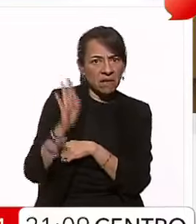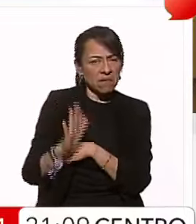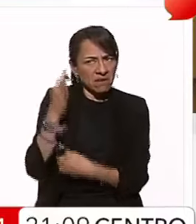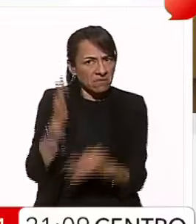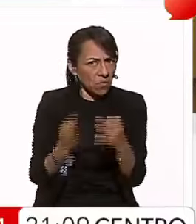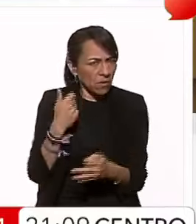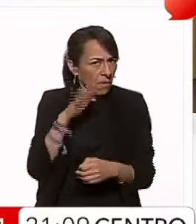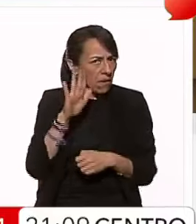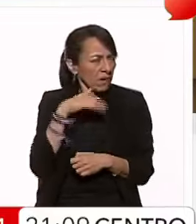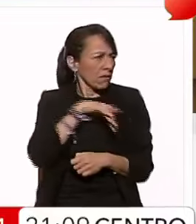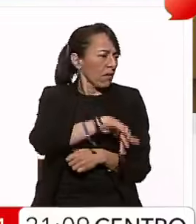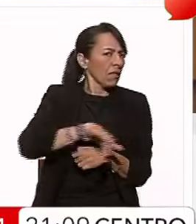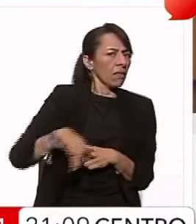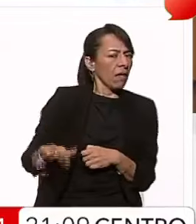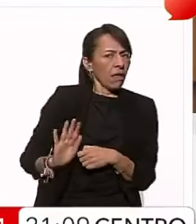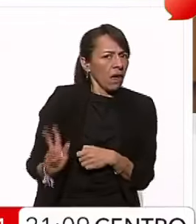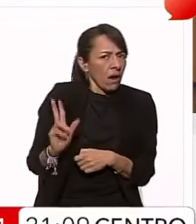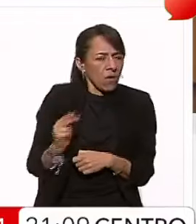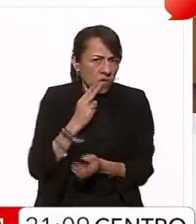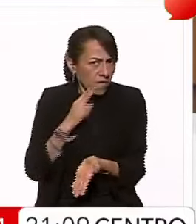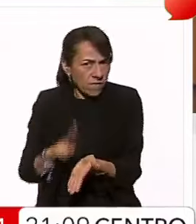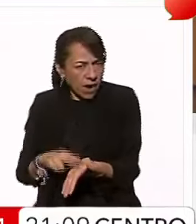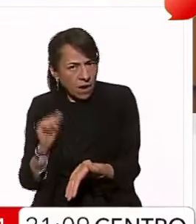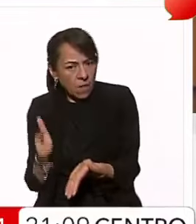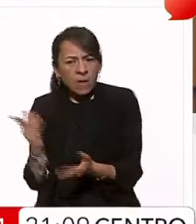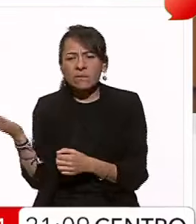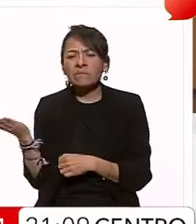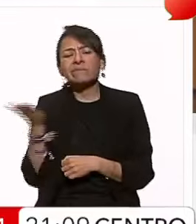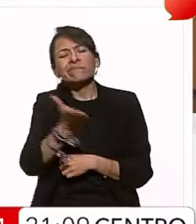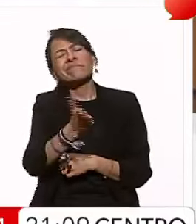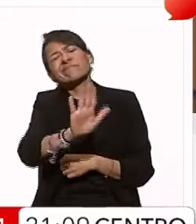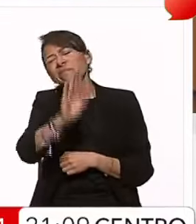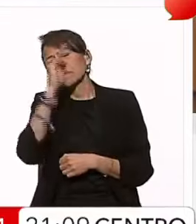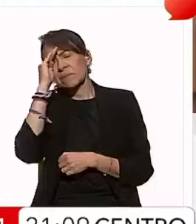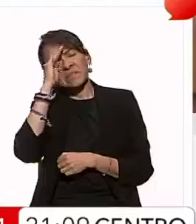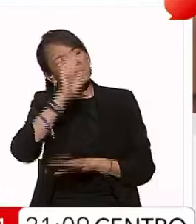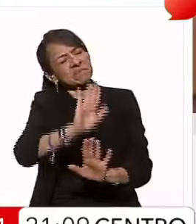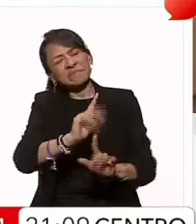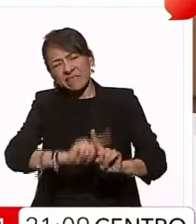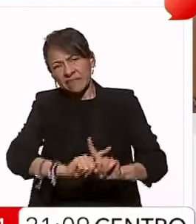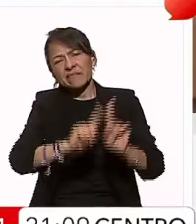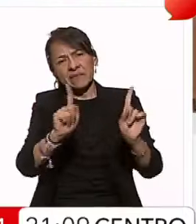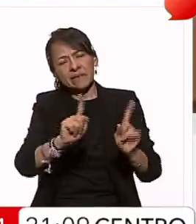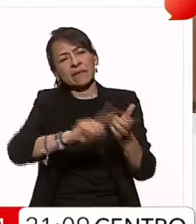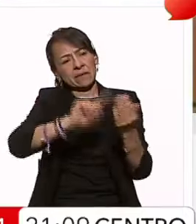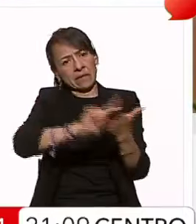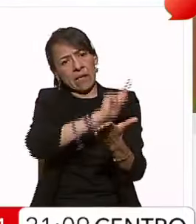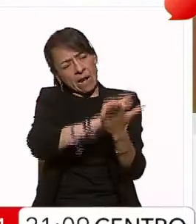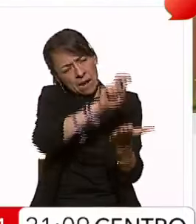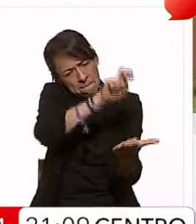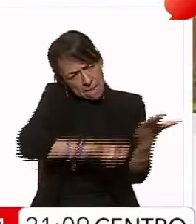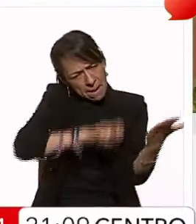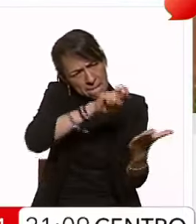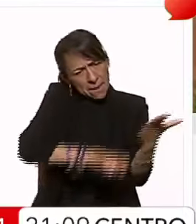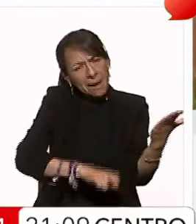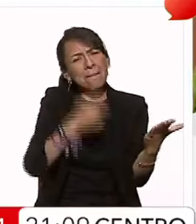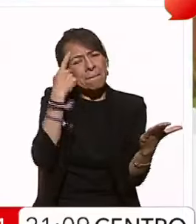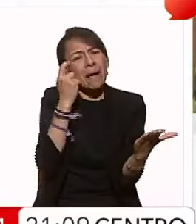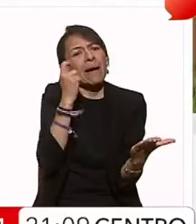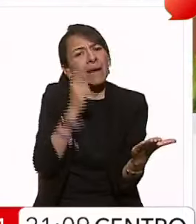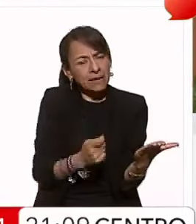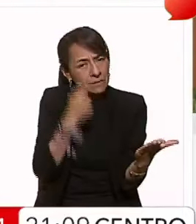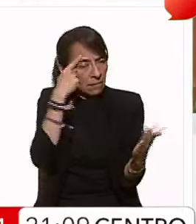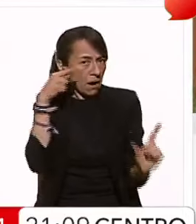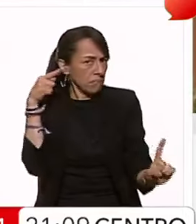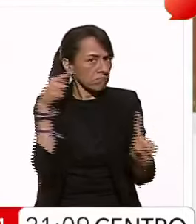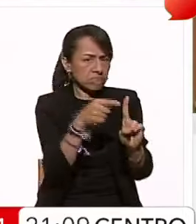cualquier reforma que se apruebe tiene que servir para que cumpla su única misión garantizar